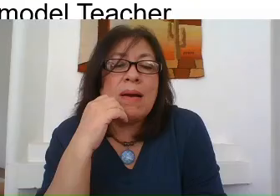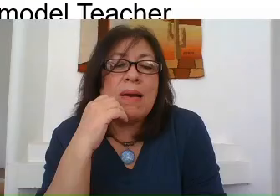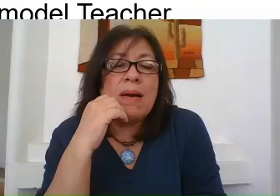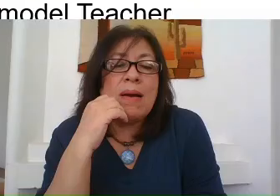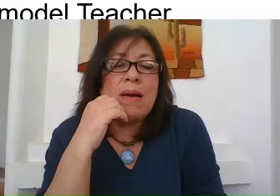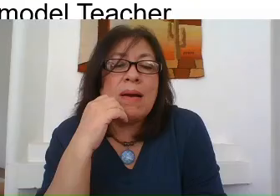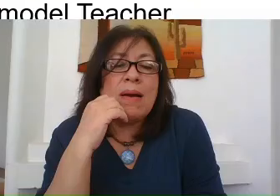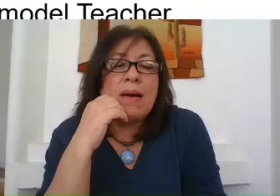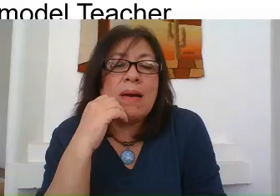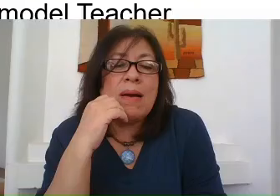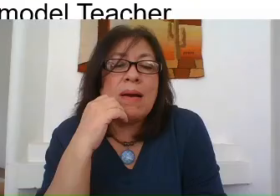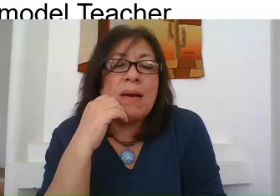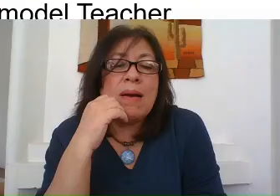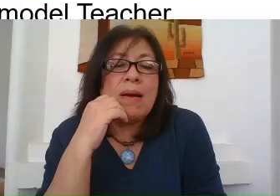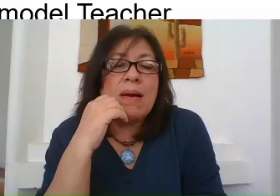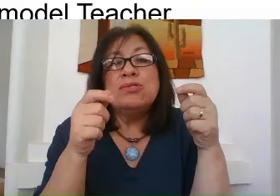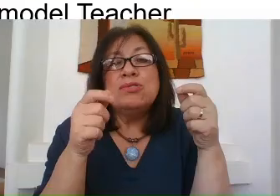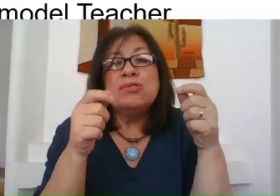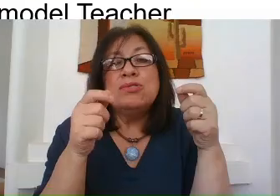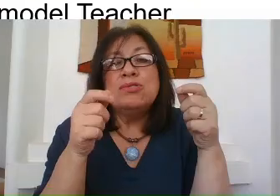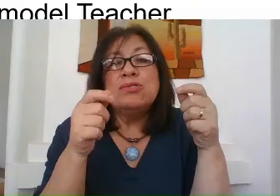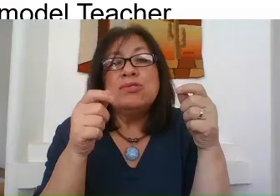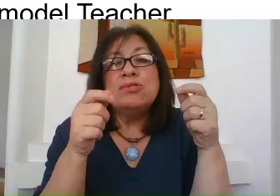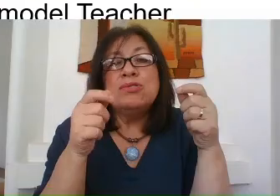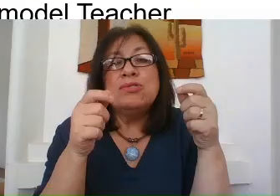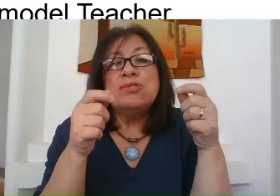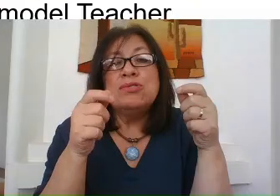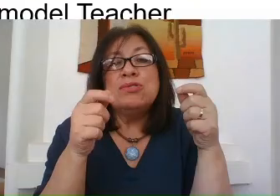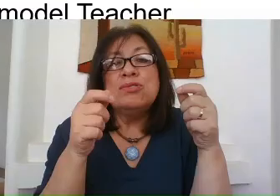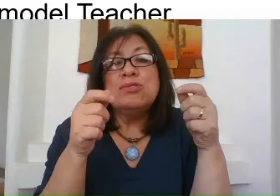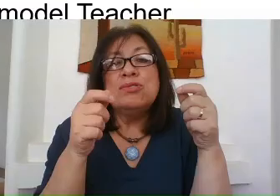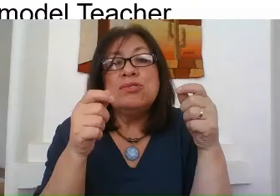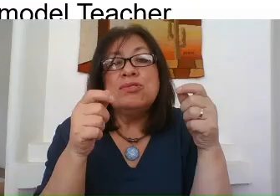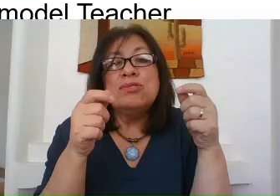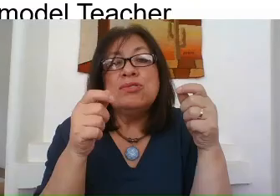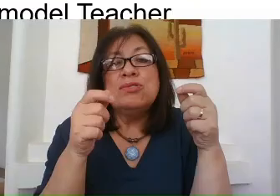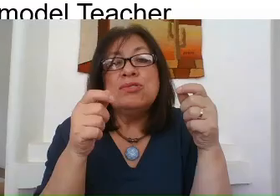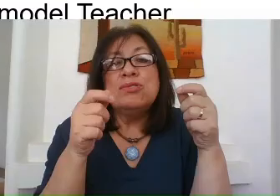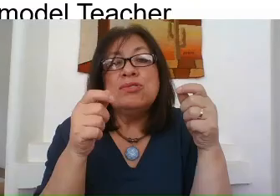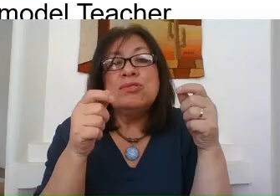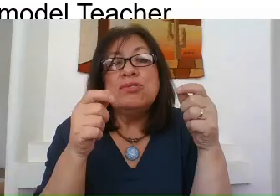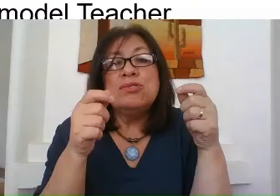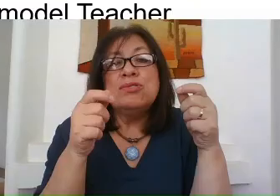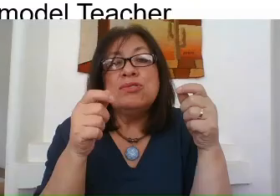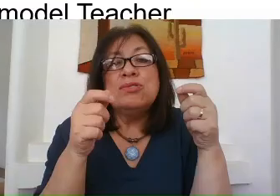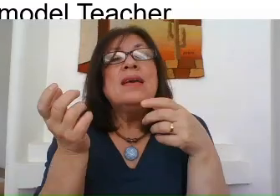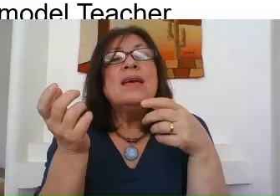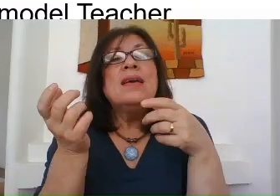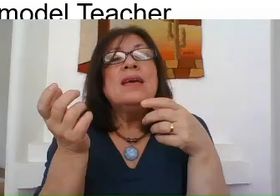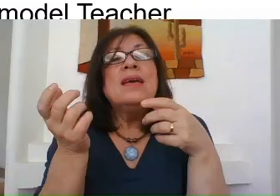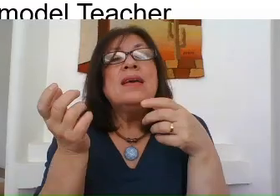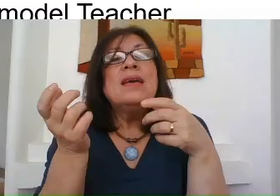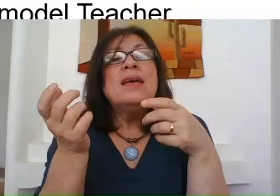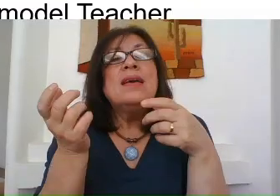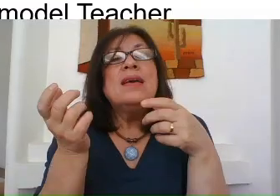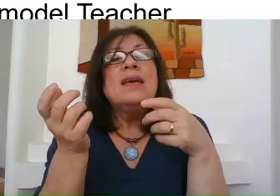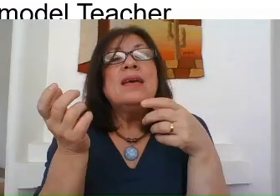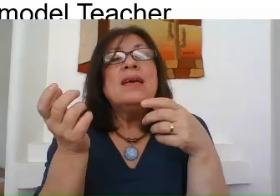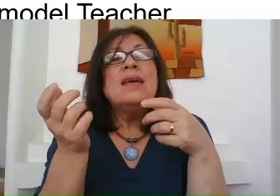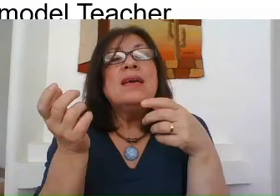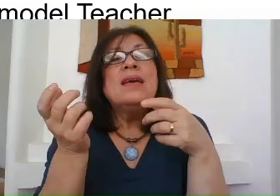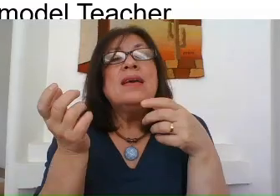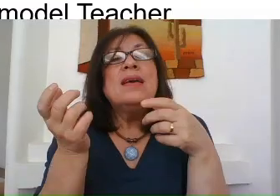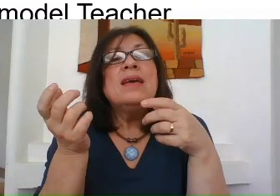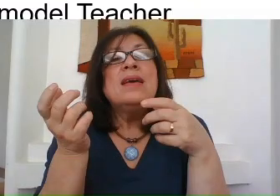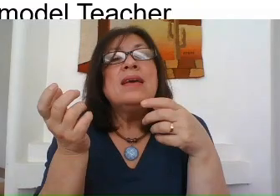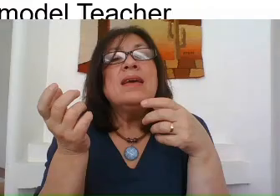acabo de decir, en función de la intensidad, si leve, si moderado, si grave. Entonces yo